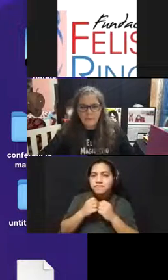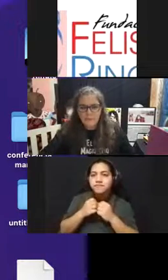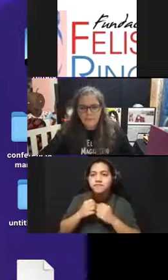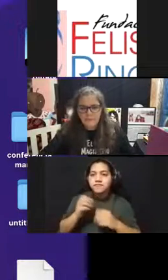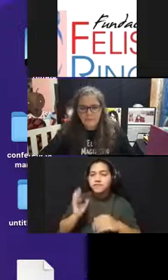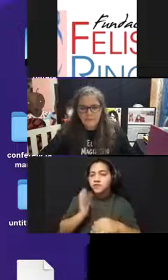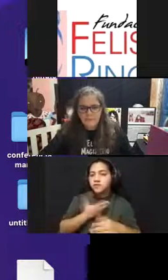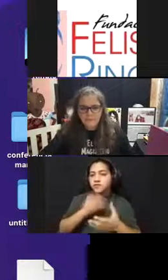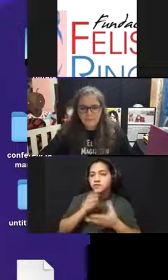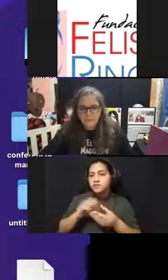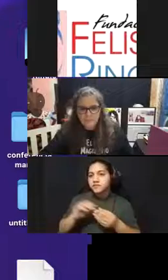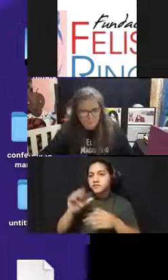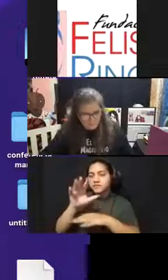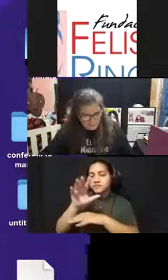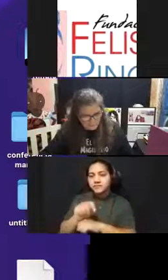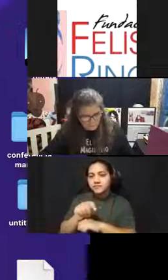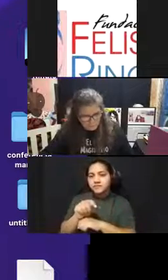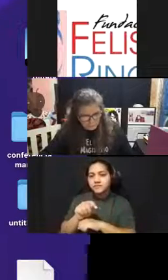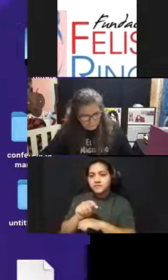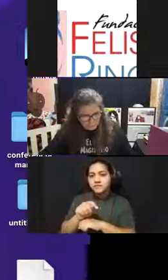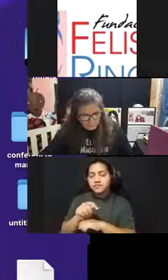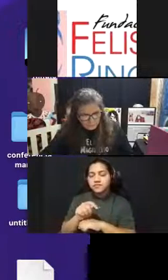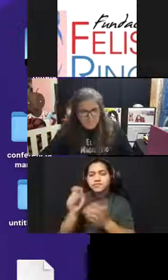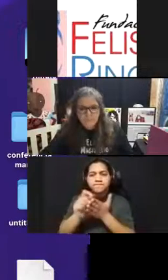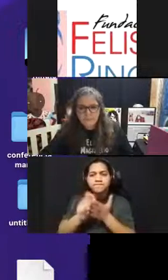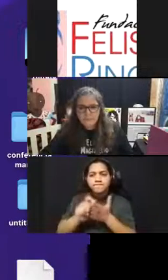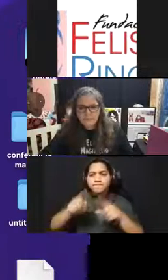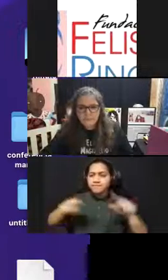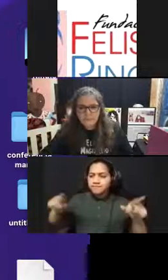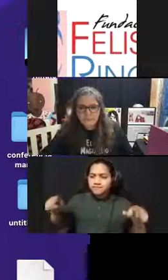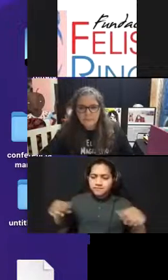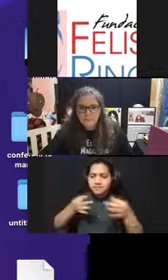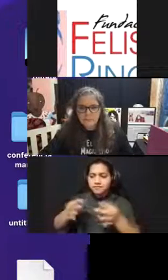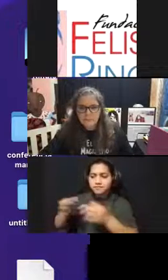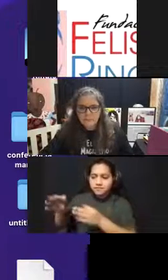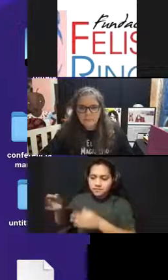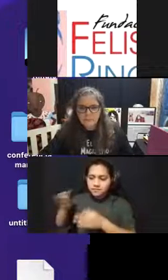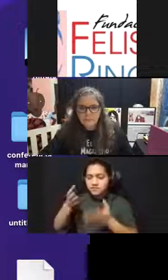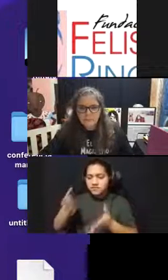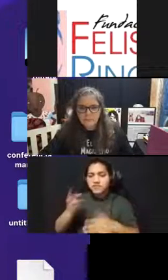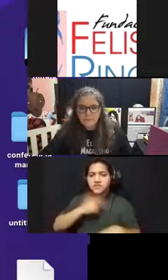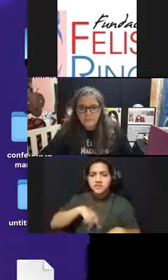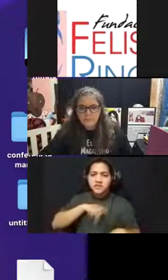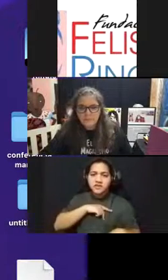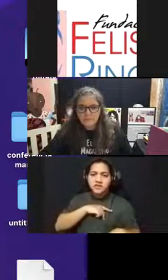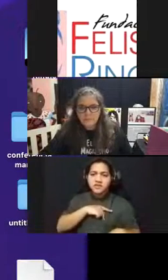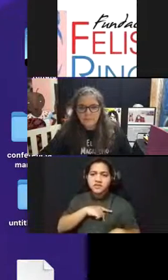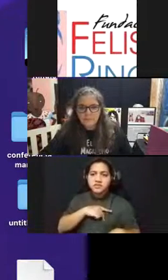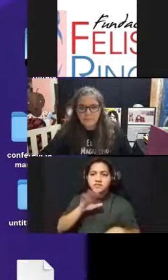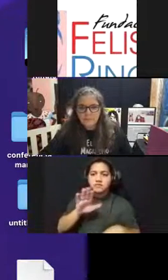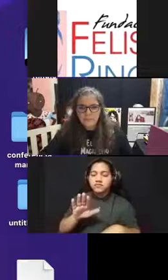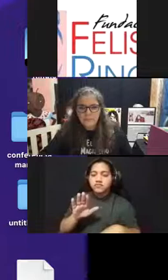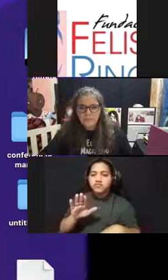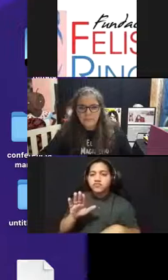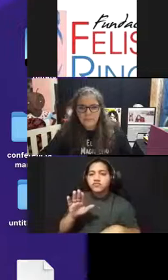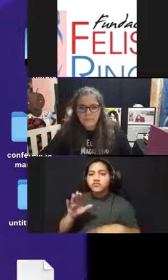cuentos folclóricos. Se han escrito muchísimas versiones sobre este personaje que tiene su origen en